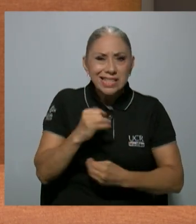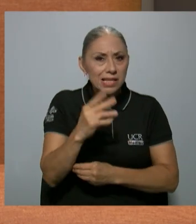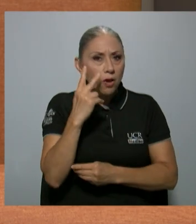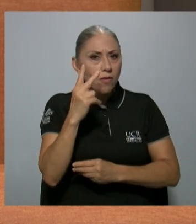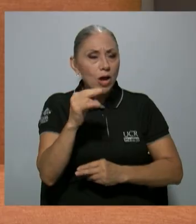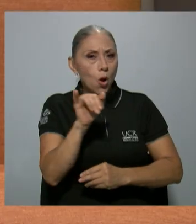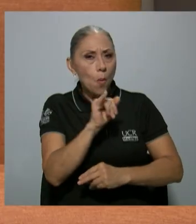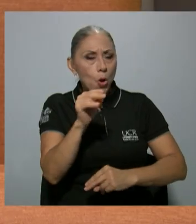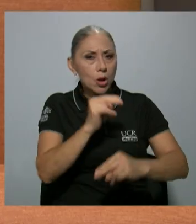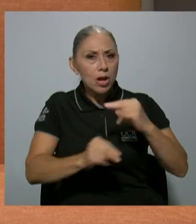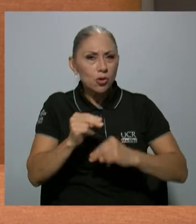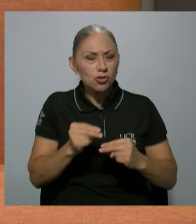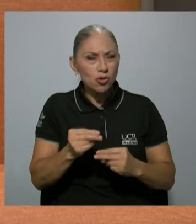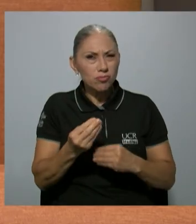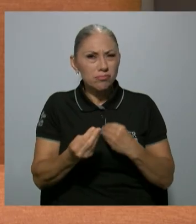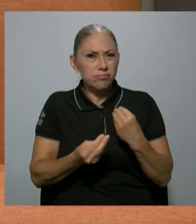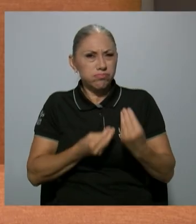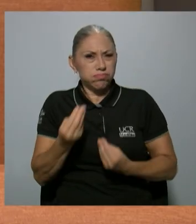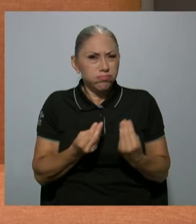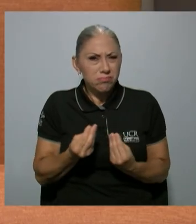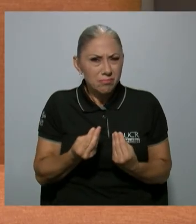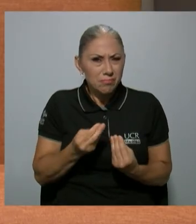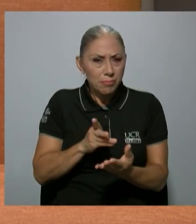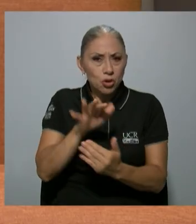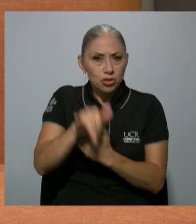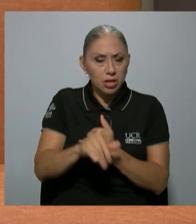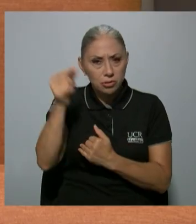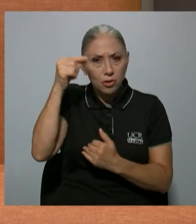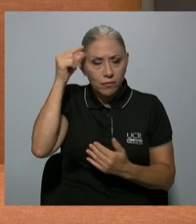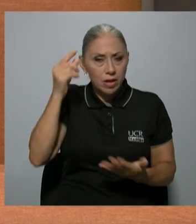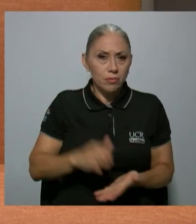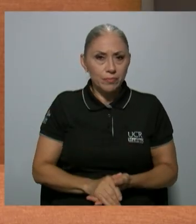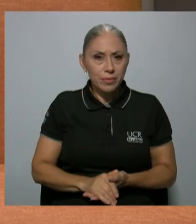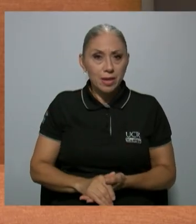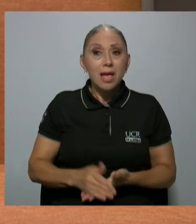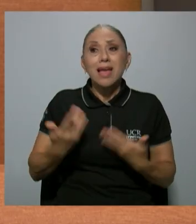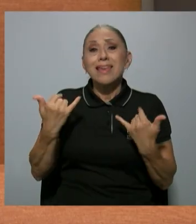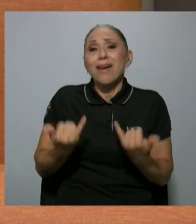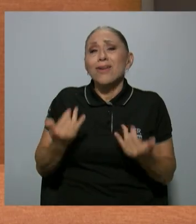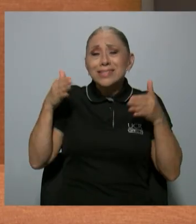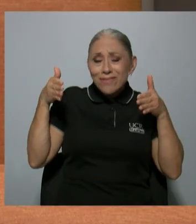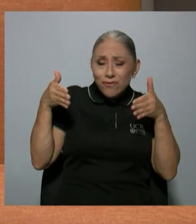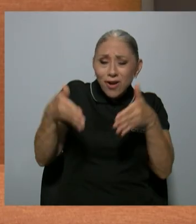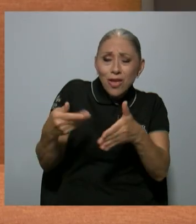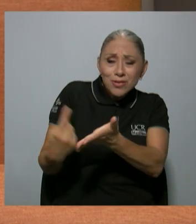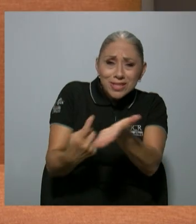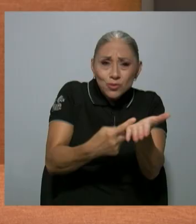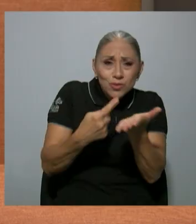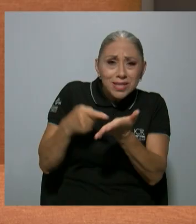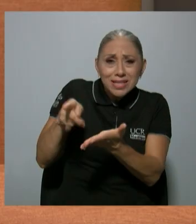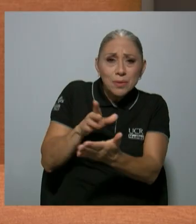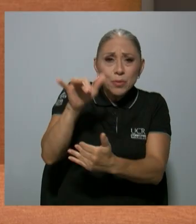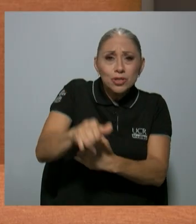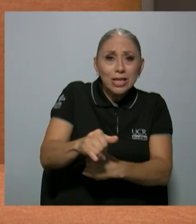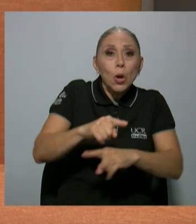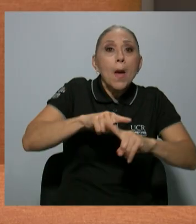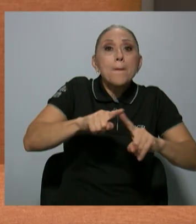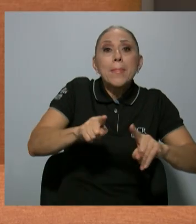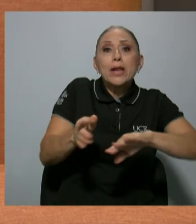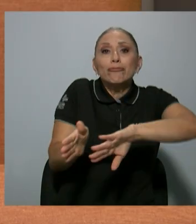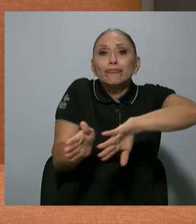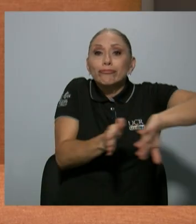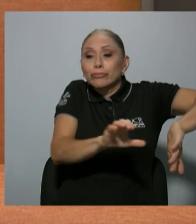sentido, el proyecto del gobierno, por ejemplo. Y se ha enfocado en discutir ese proyecto cuando existe otro proyecto de